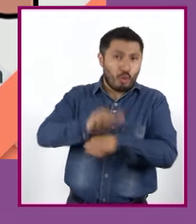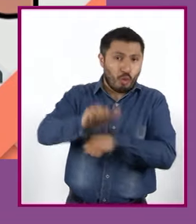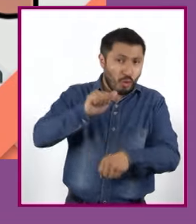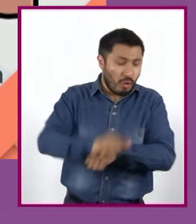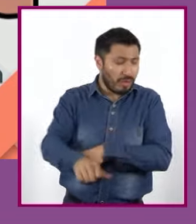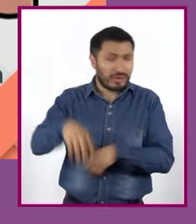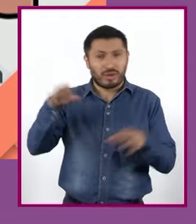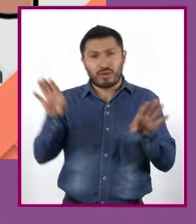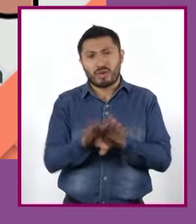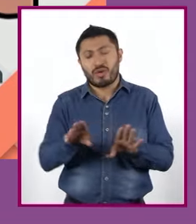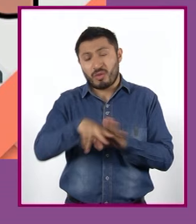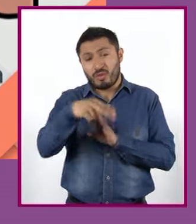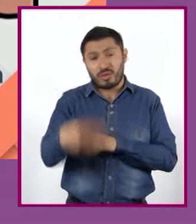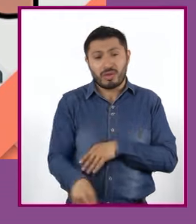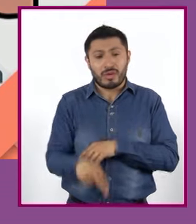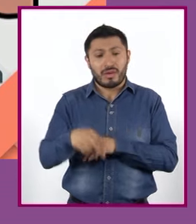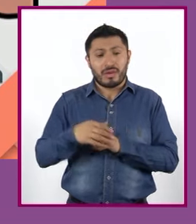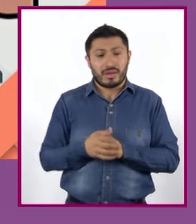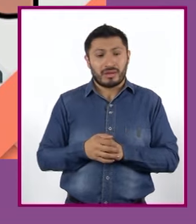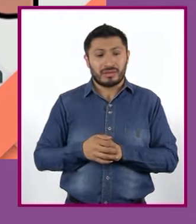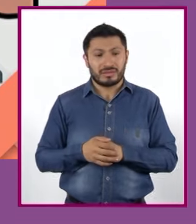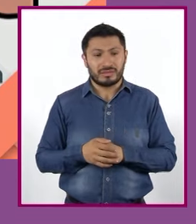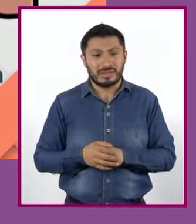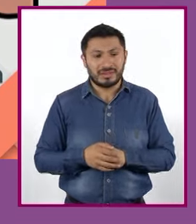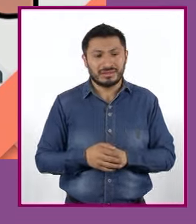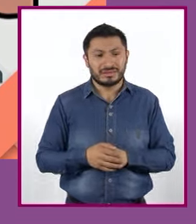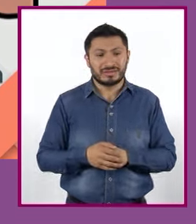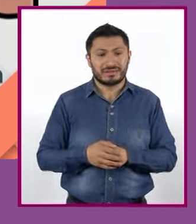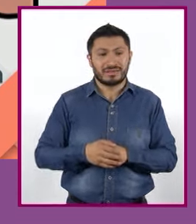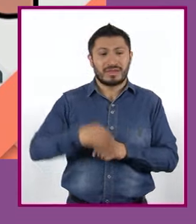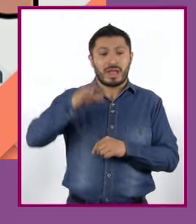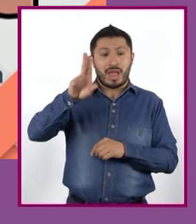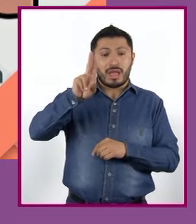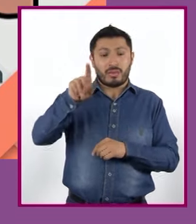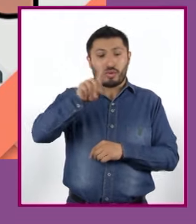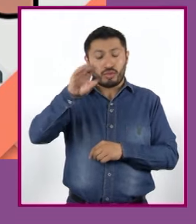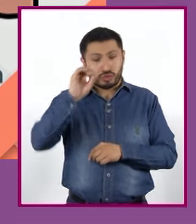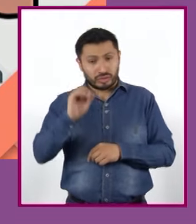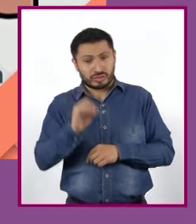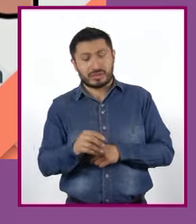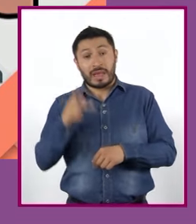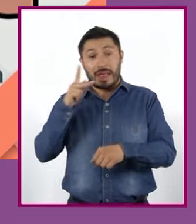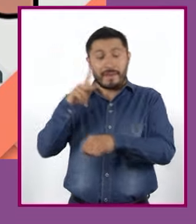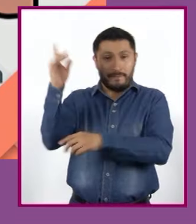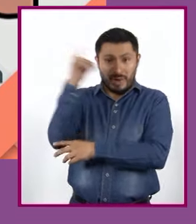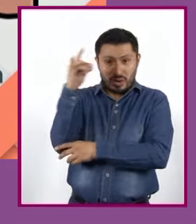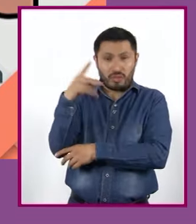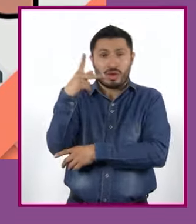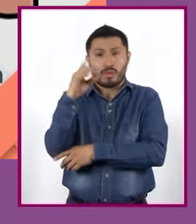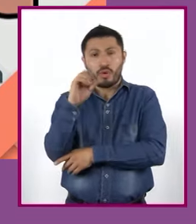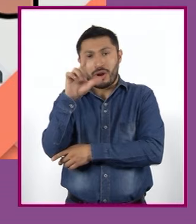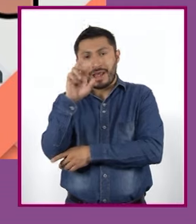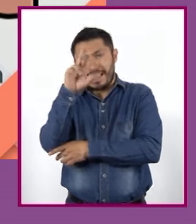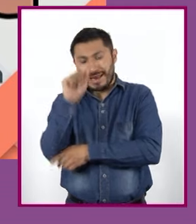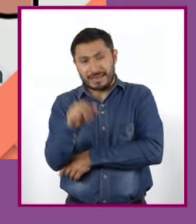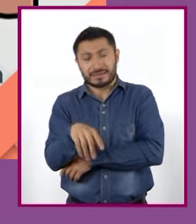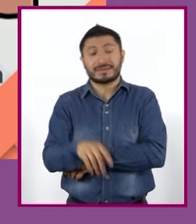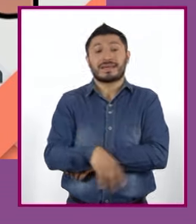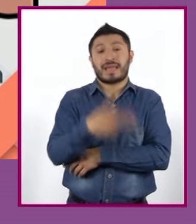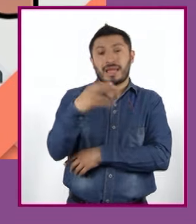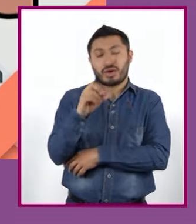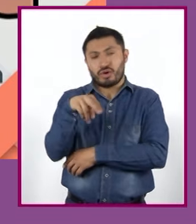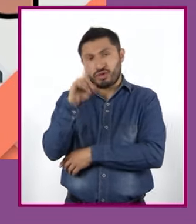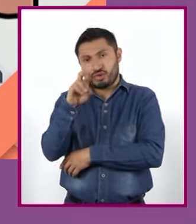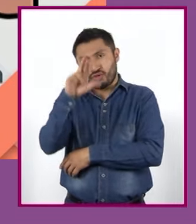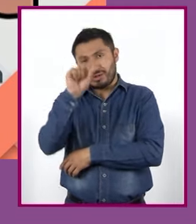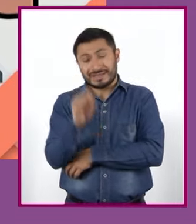estas las conocen como buzo y en Perú las nombran polera, cuando en Honduras y Chile así le